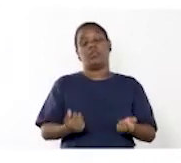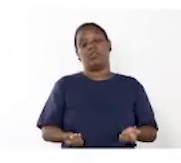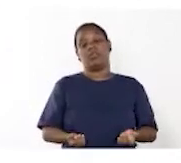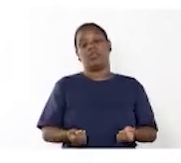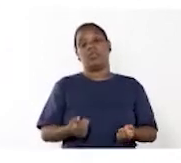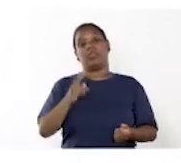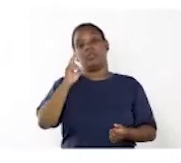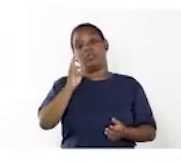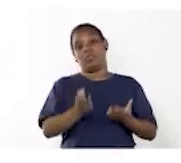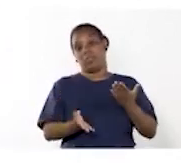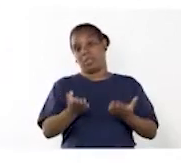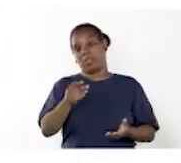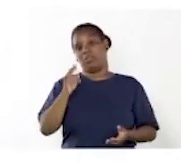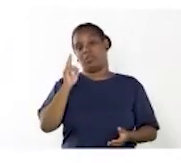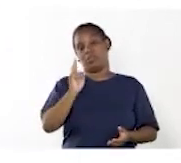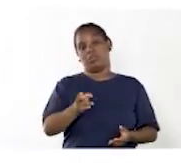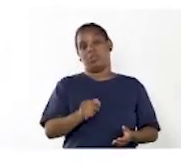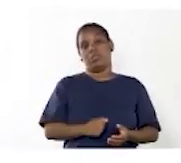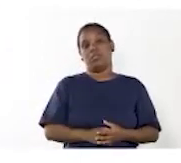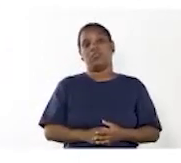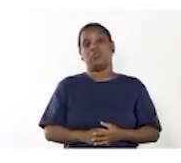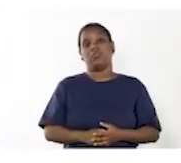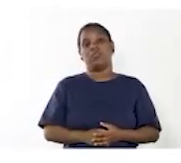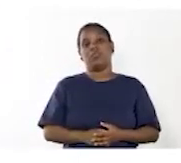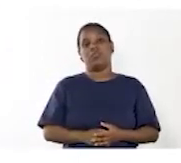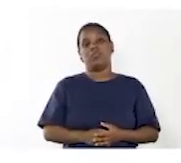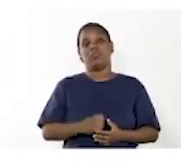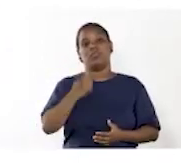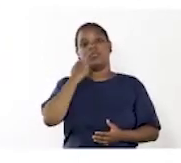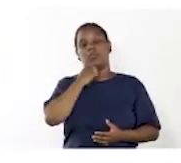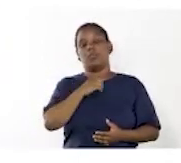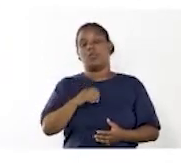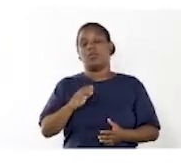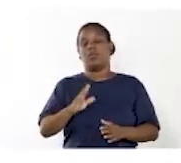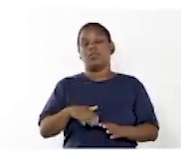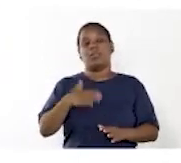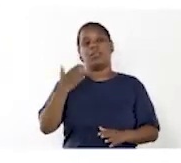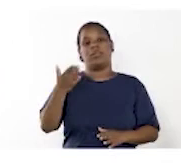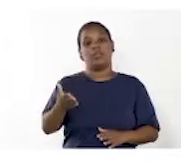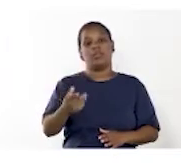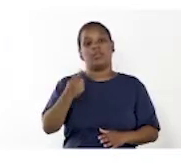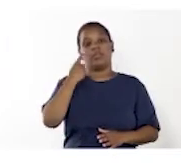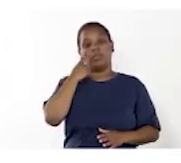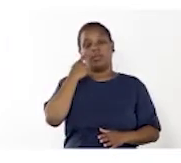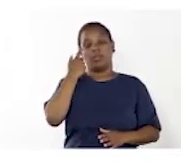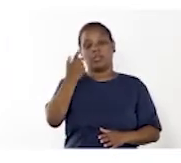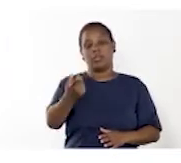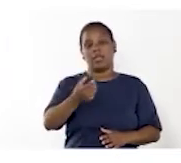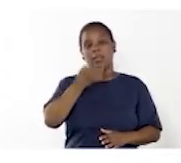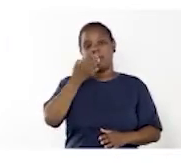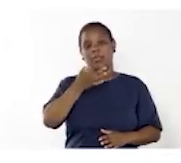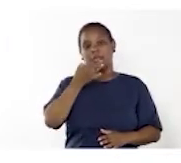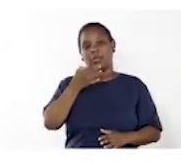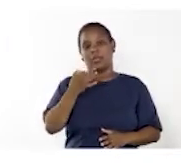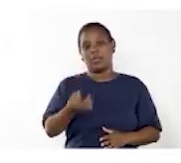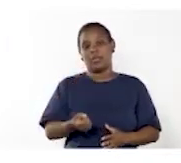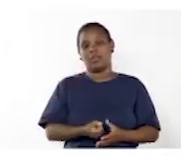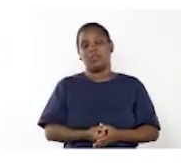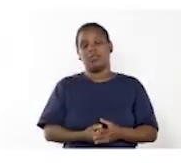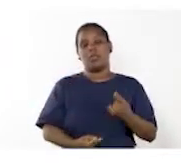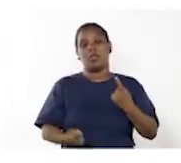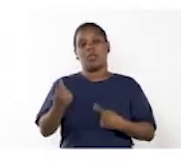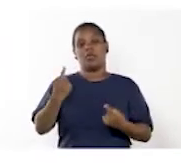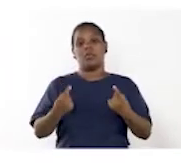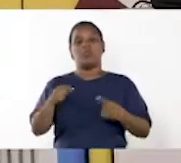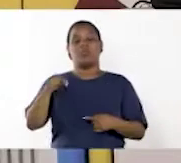pues sencillamente puede ser a través de eso que más adelante vamos a estar también planteándole algunos de